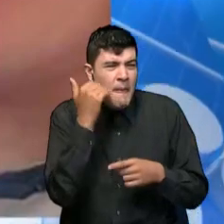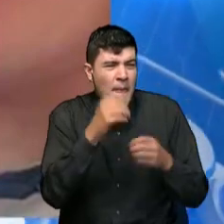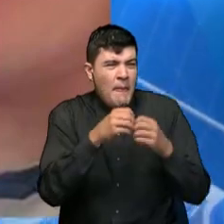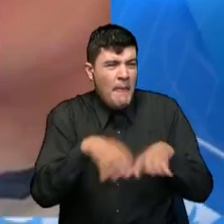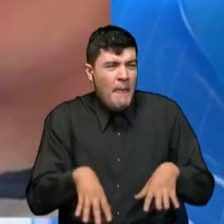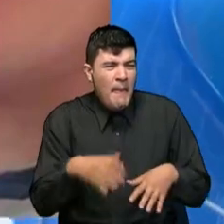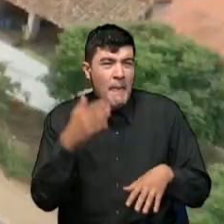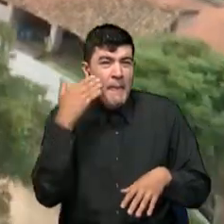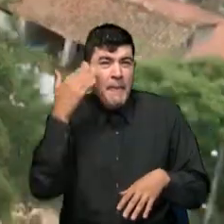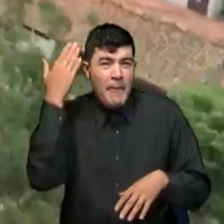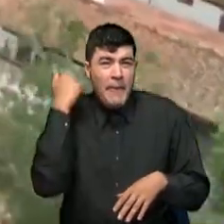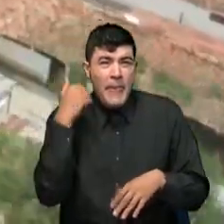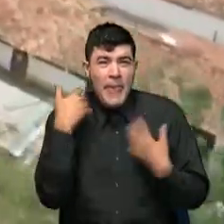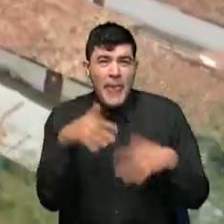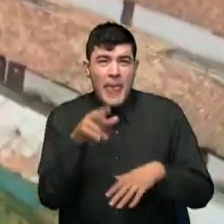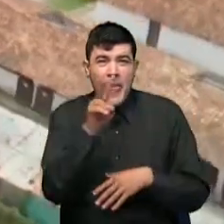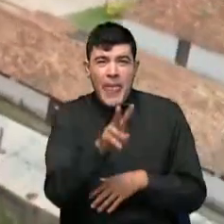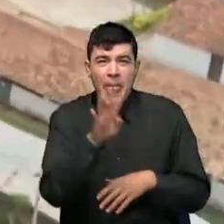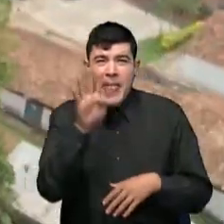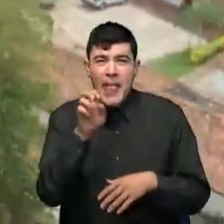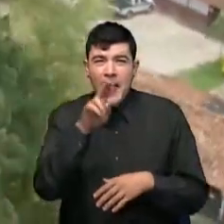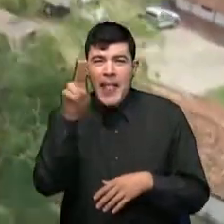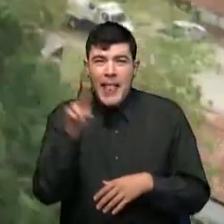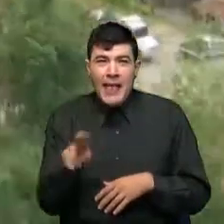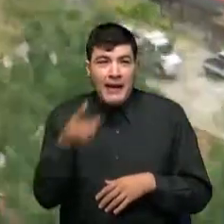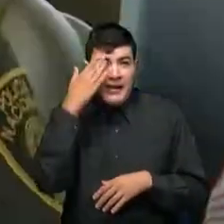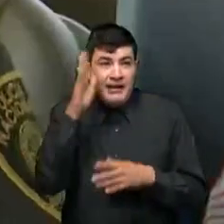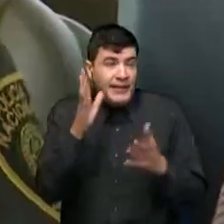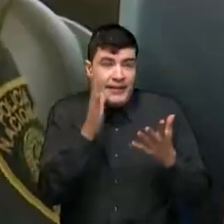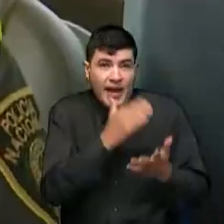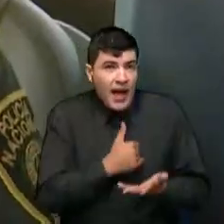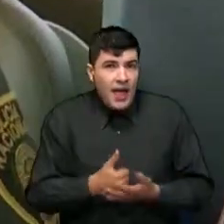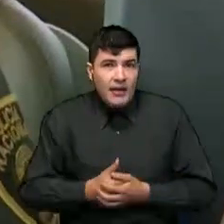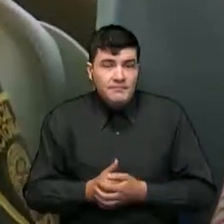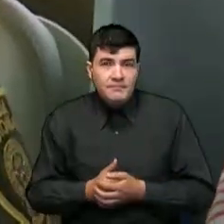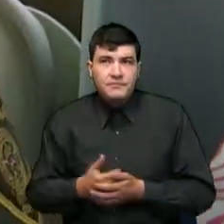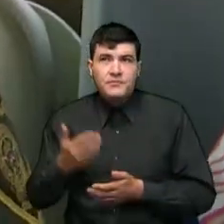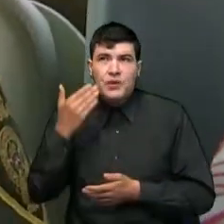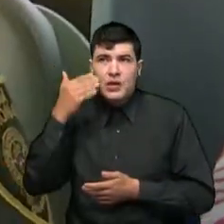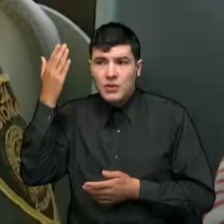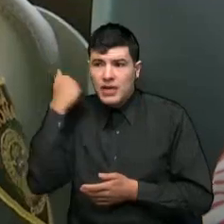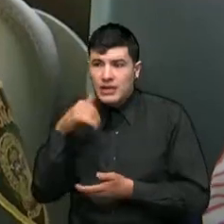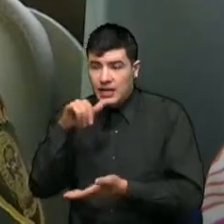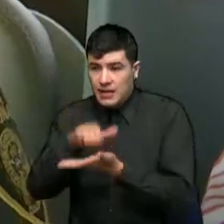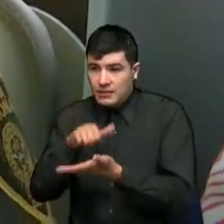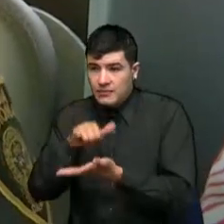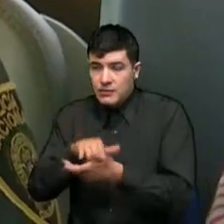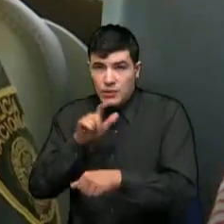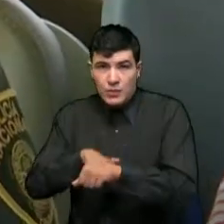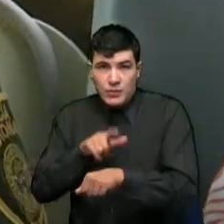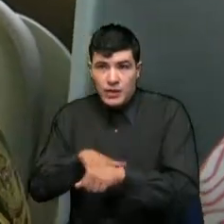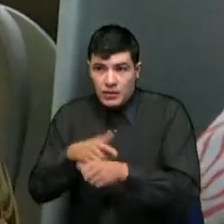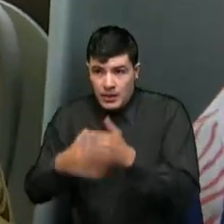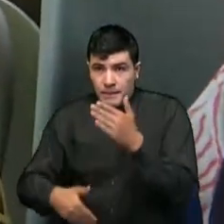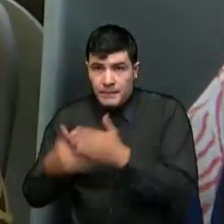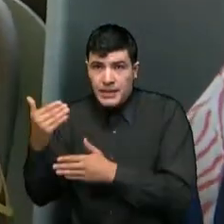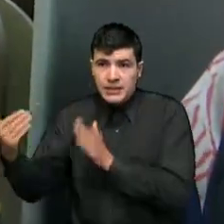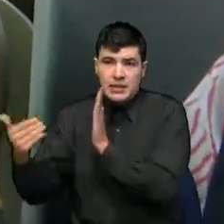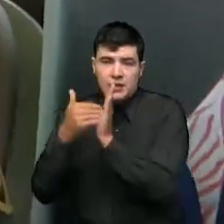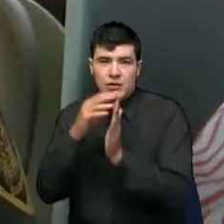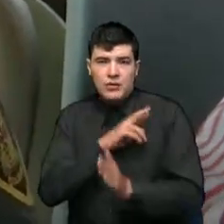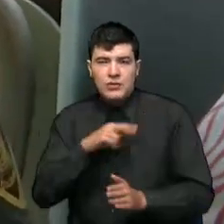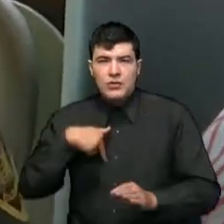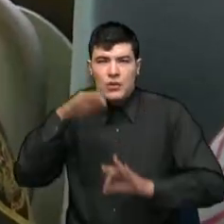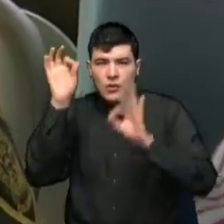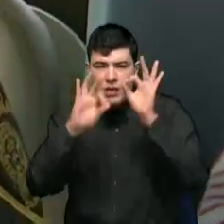Ojeda, de quien desde el pasado 29 de marzo nada se sabe. Bueno, que desde el mismo momento de la ampliación de la denuncia organizamos junto con la